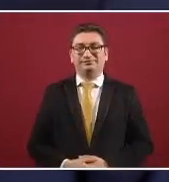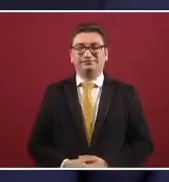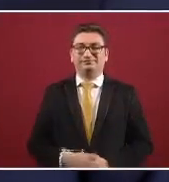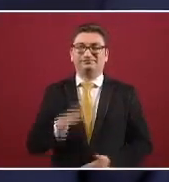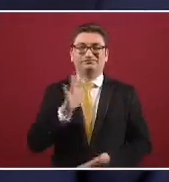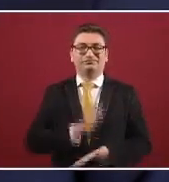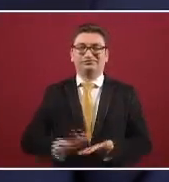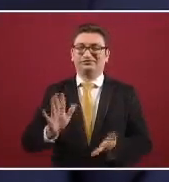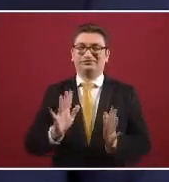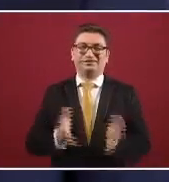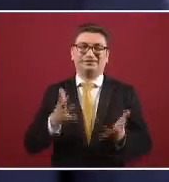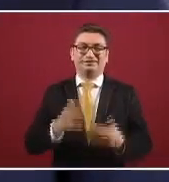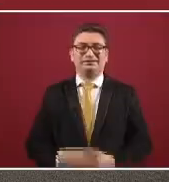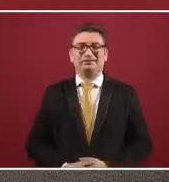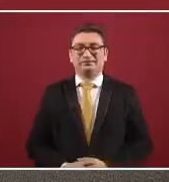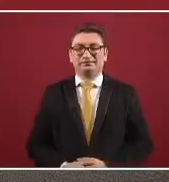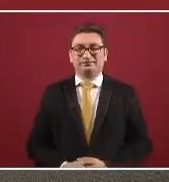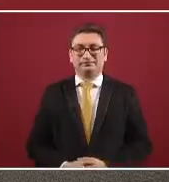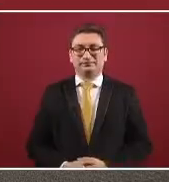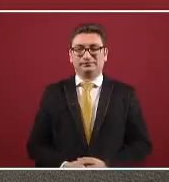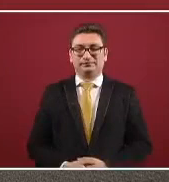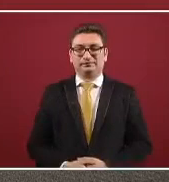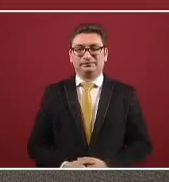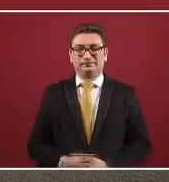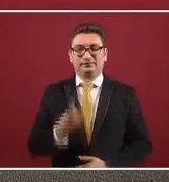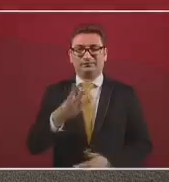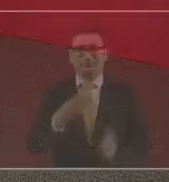agotaron, se requieren 3,000 más